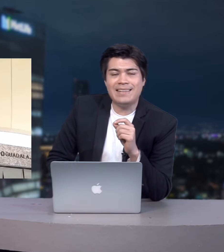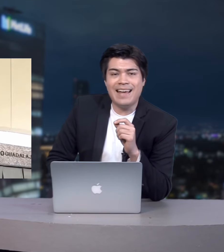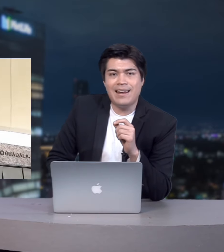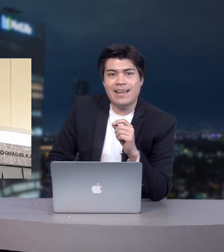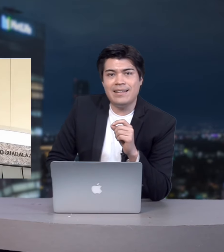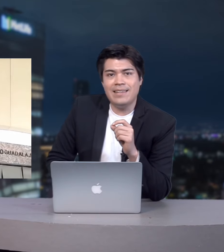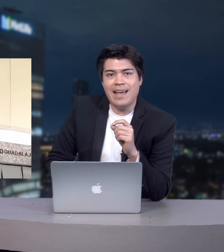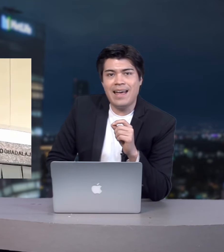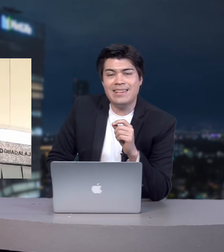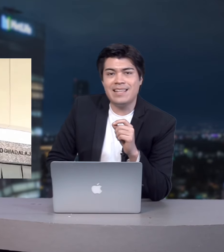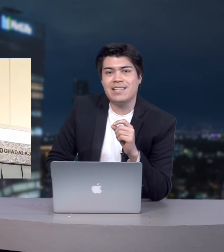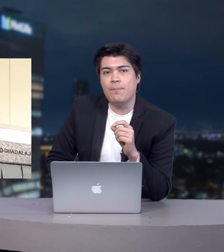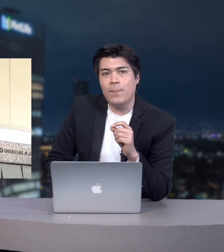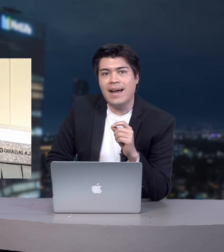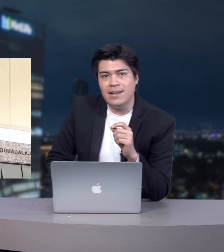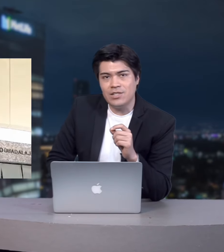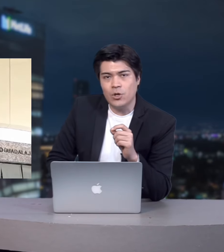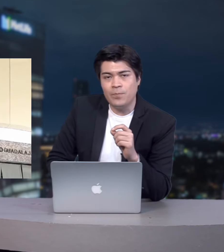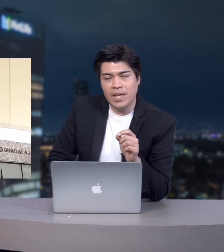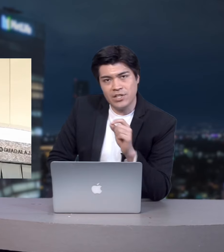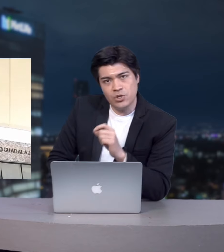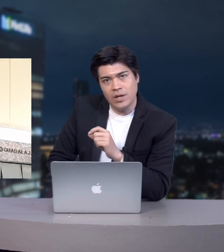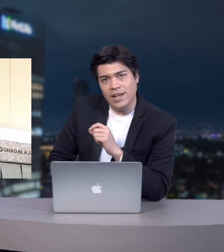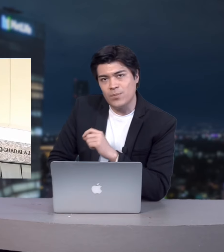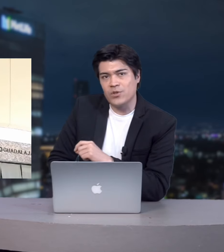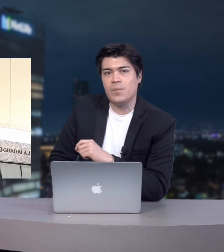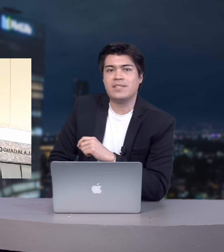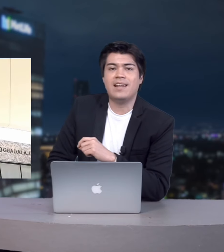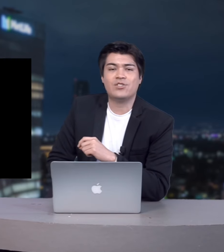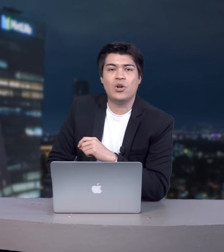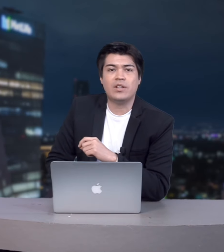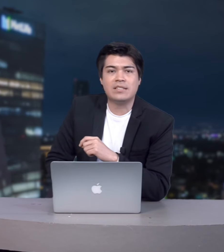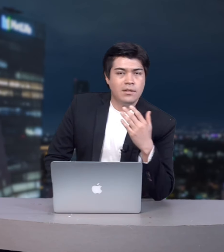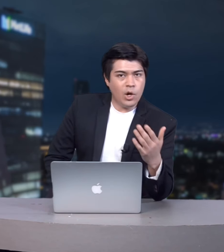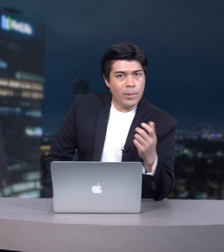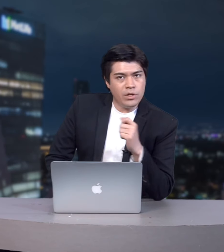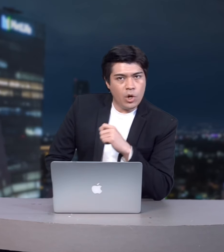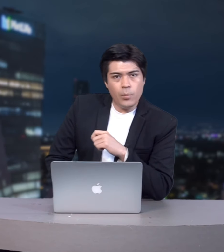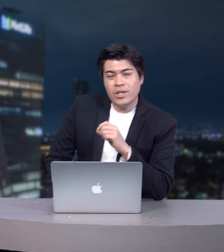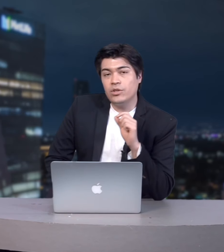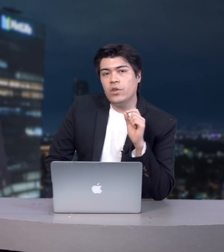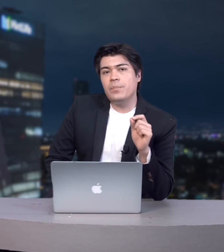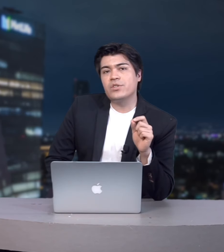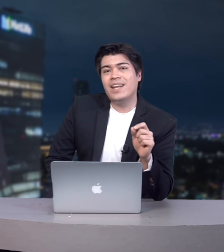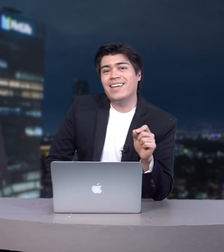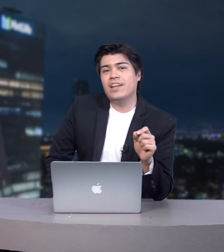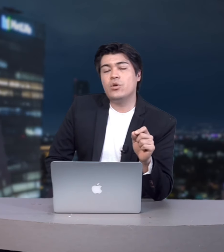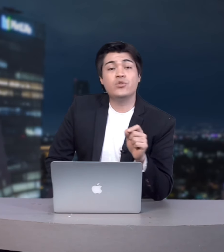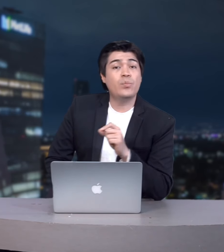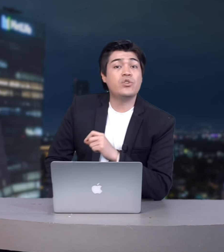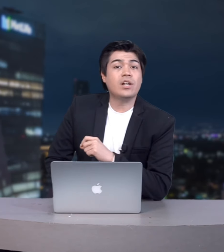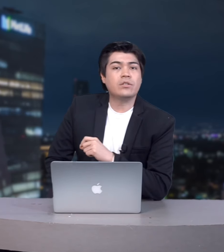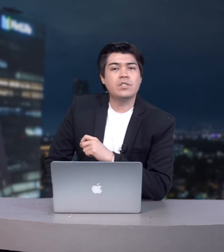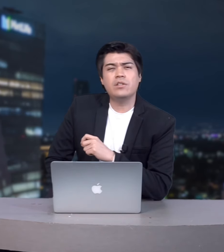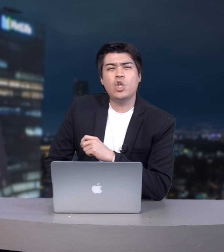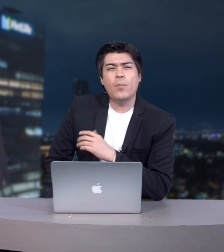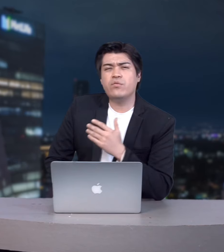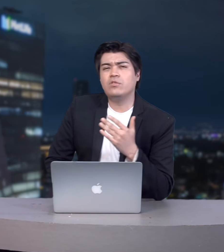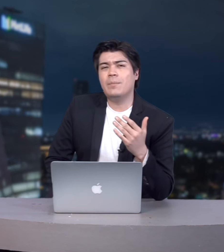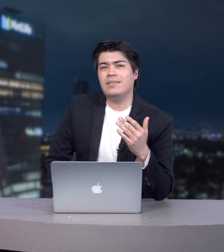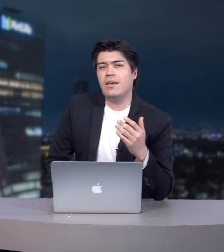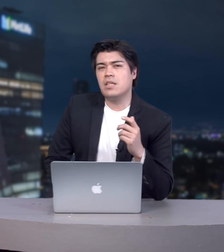aspirante a la alcaldía de Zapopan Jalisco esto en las próximas elecciones digo vendió porque toda persona que creyó en su proyecto